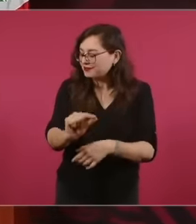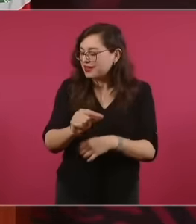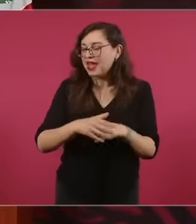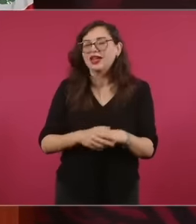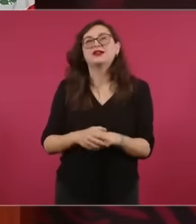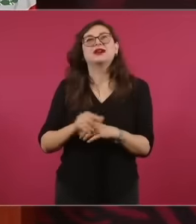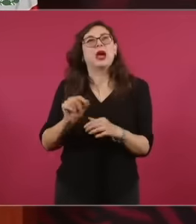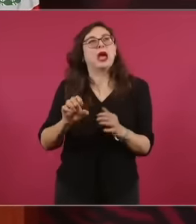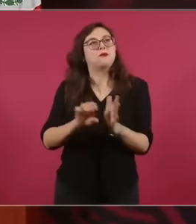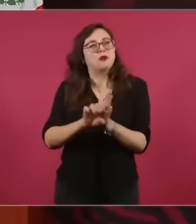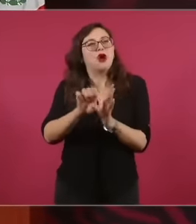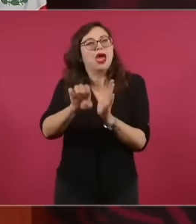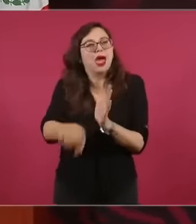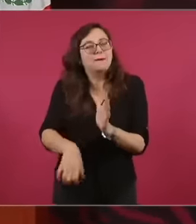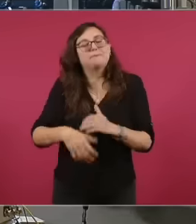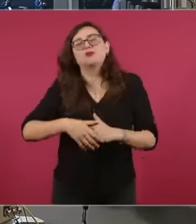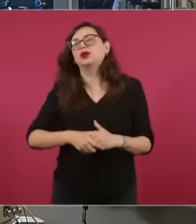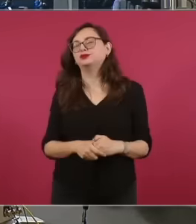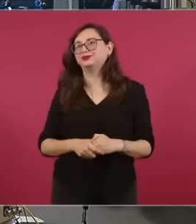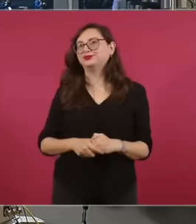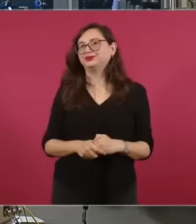que se aprobaron